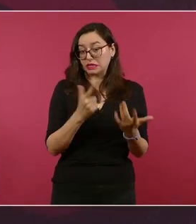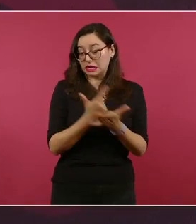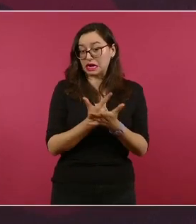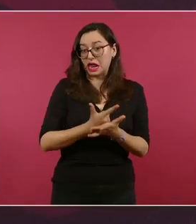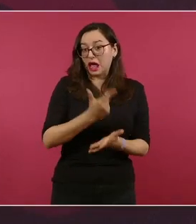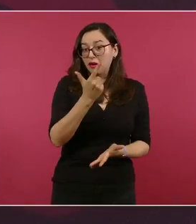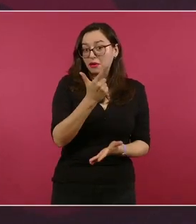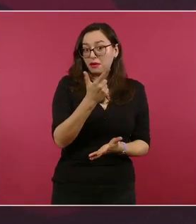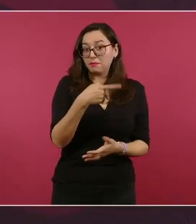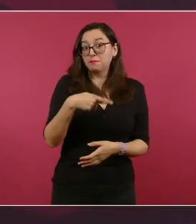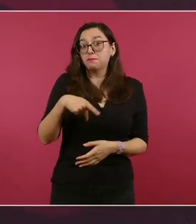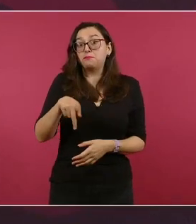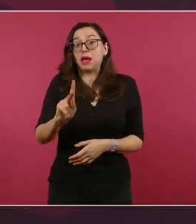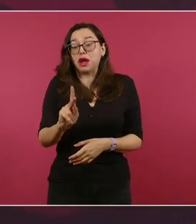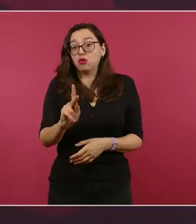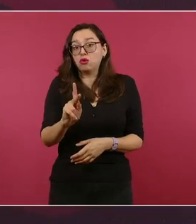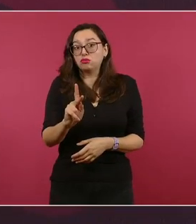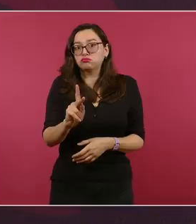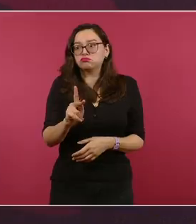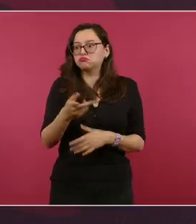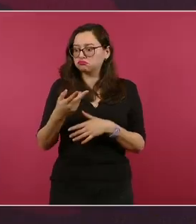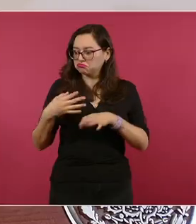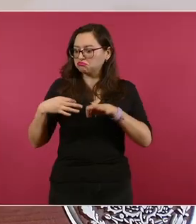el número de pobres